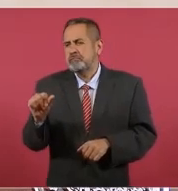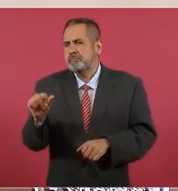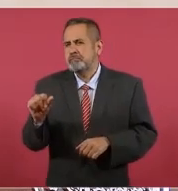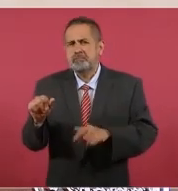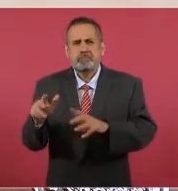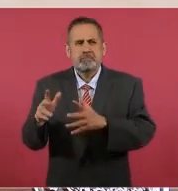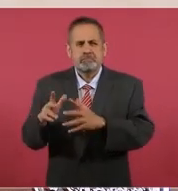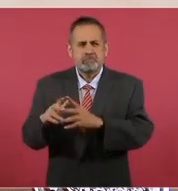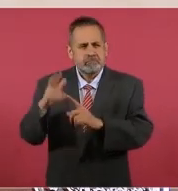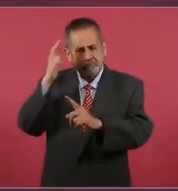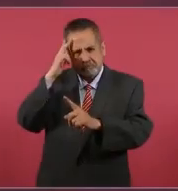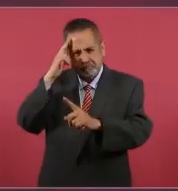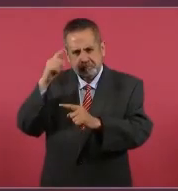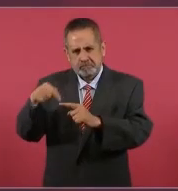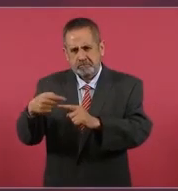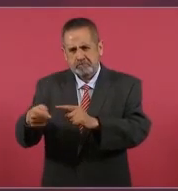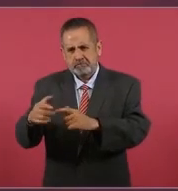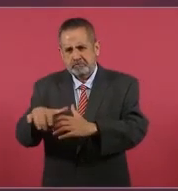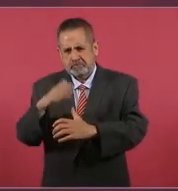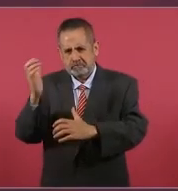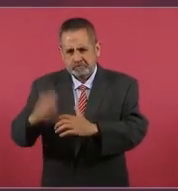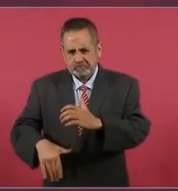finales del Porfiriato.